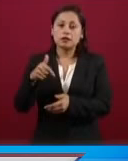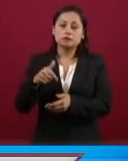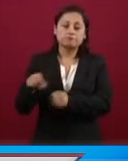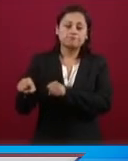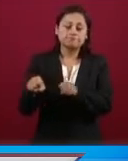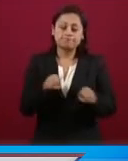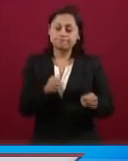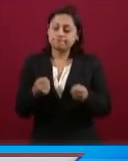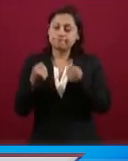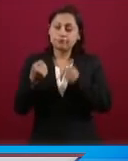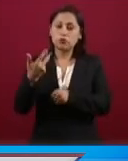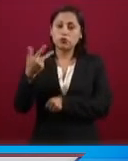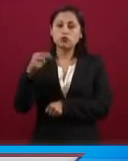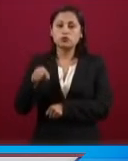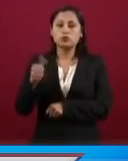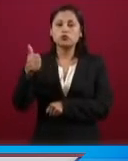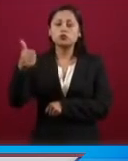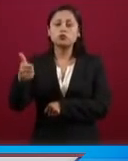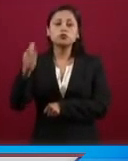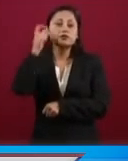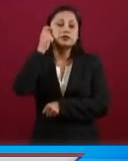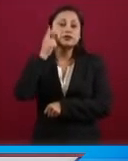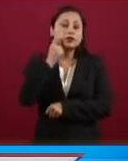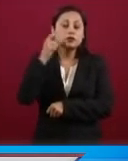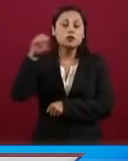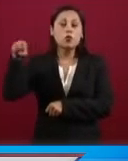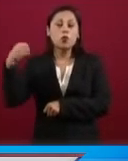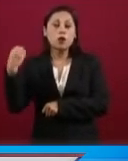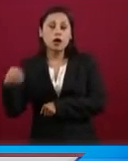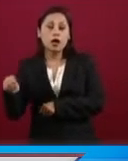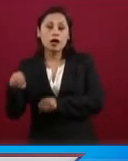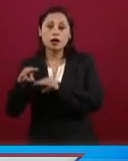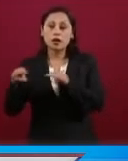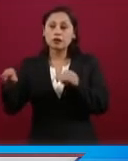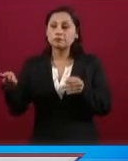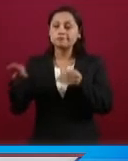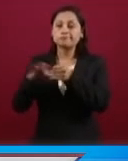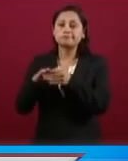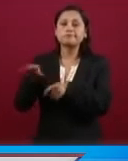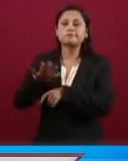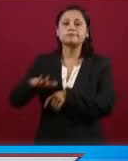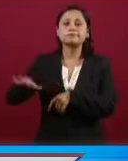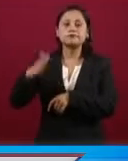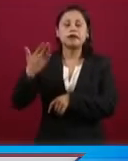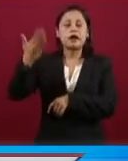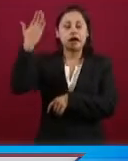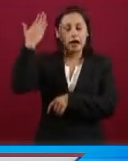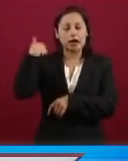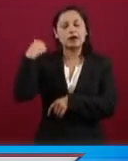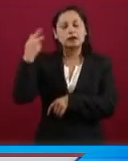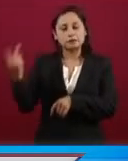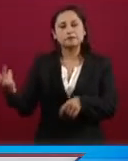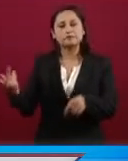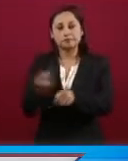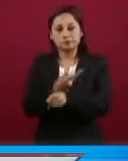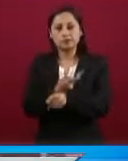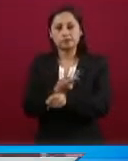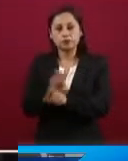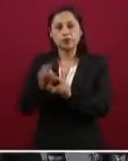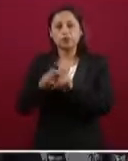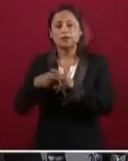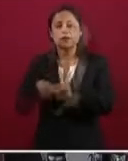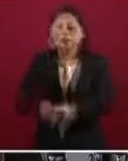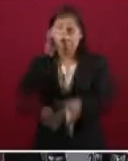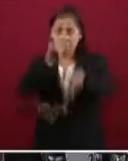que participarán en este simulacro, con el fin de estar preparados por la gran sismicidad que tiene nuestro país y estar preparados para el próximo evento que pueda